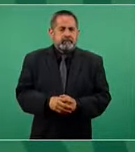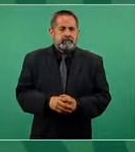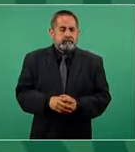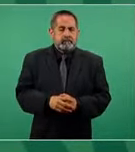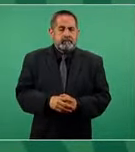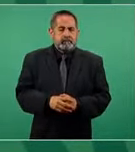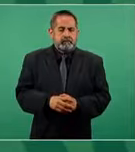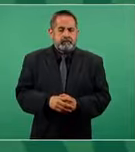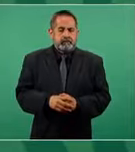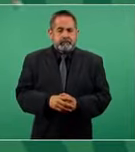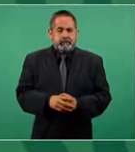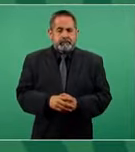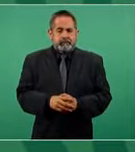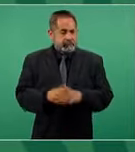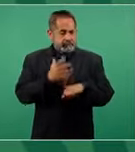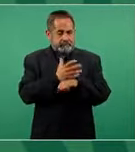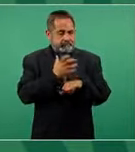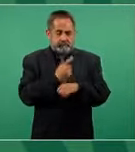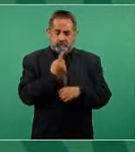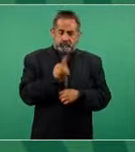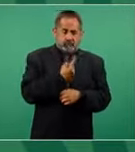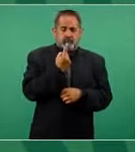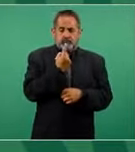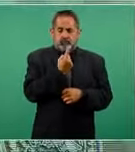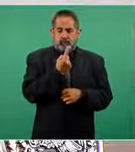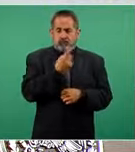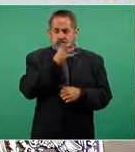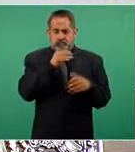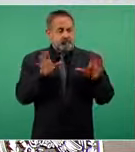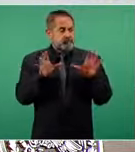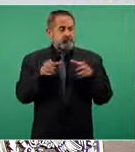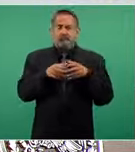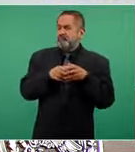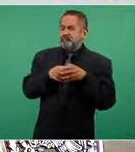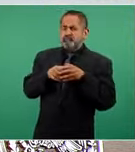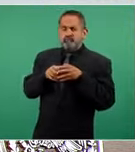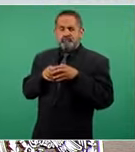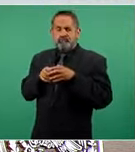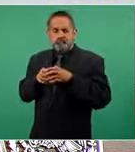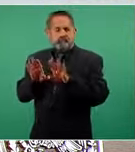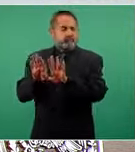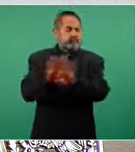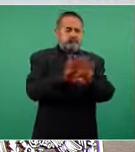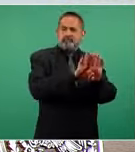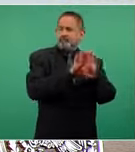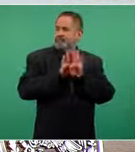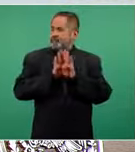O sea, Estados Unidos no puede convertirse en un gueto,